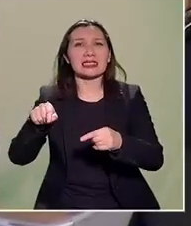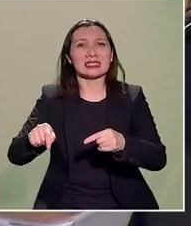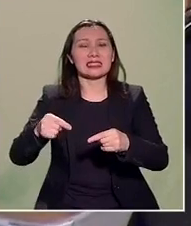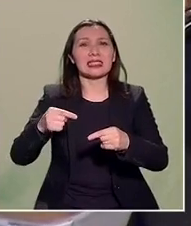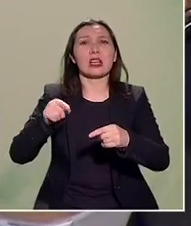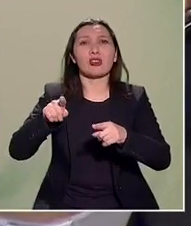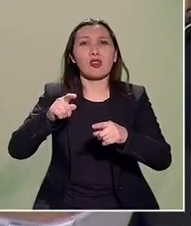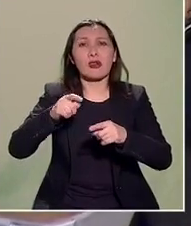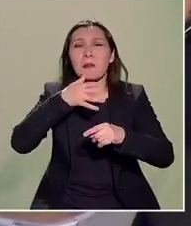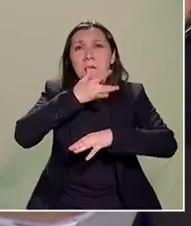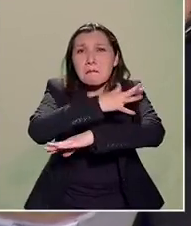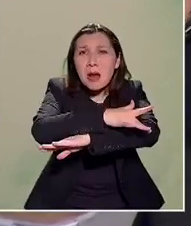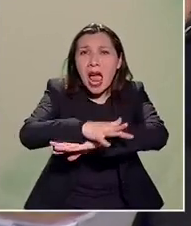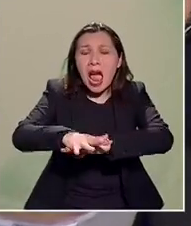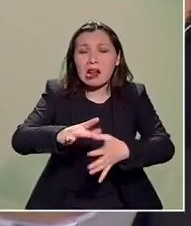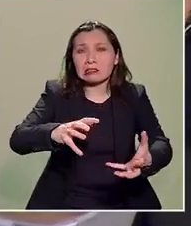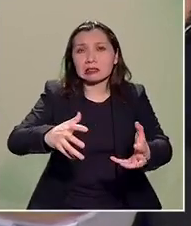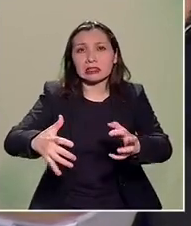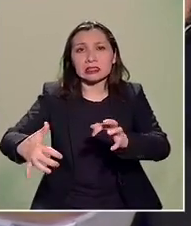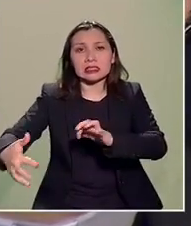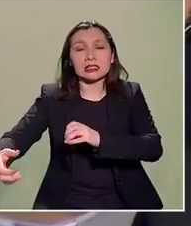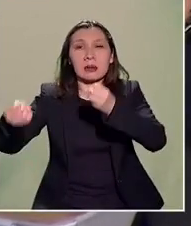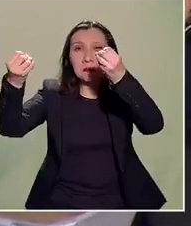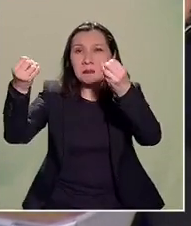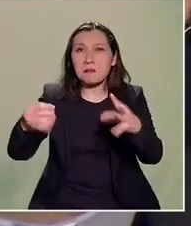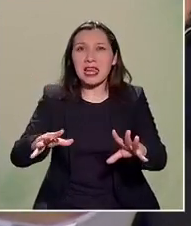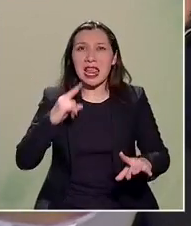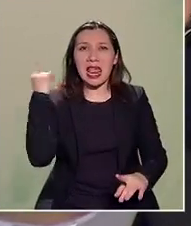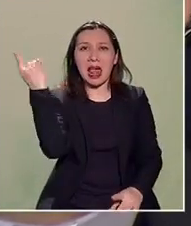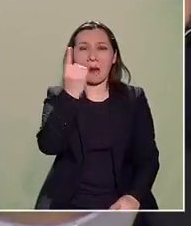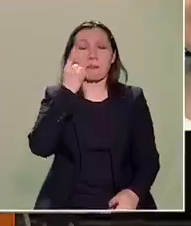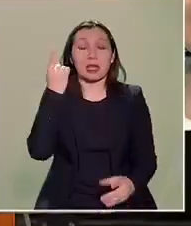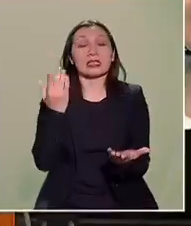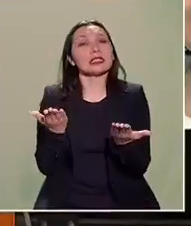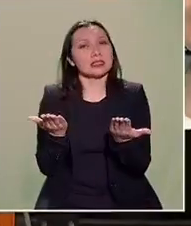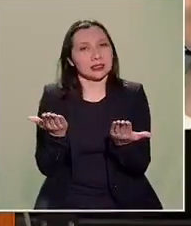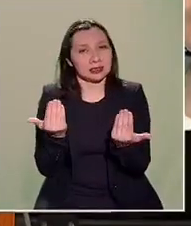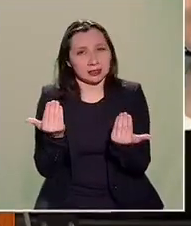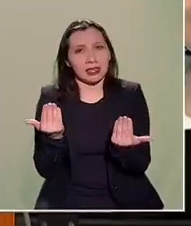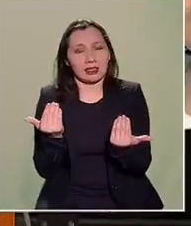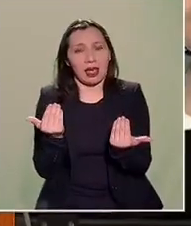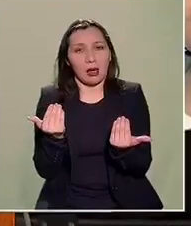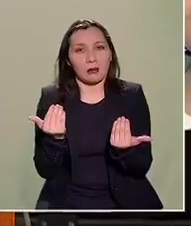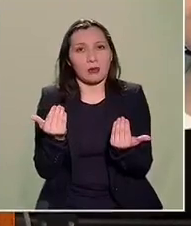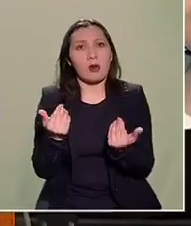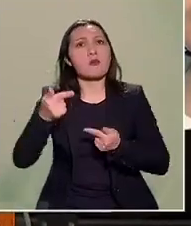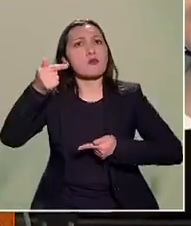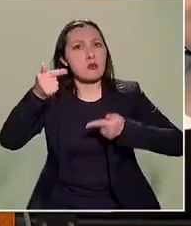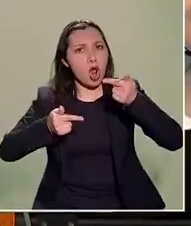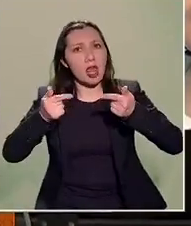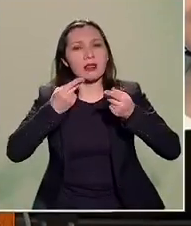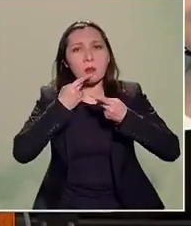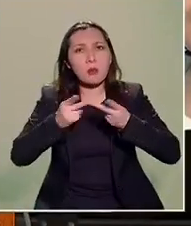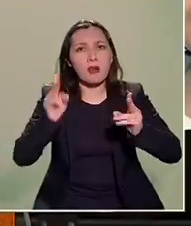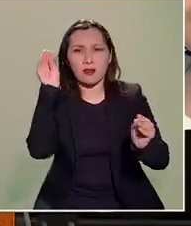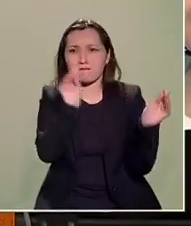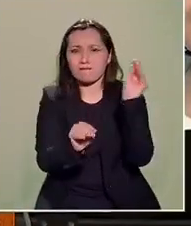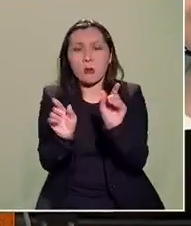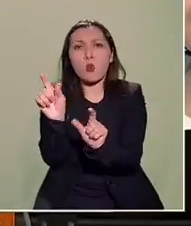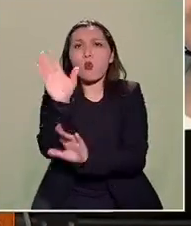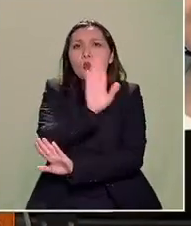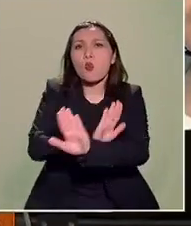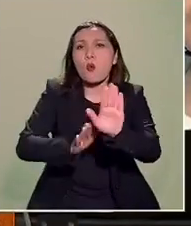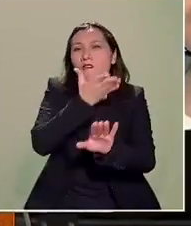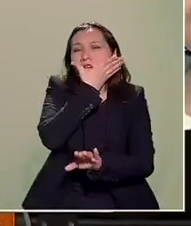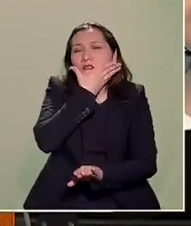nos hablan de un deterioro de nuestro ambiente necesitamos políticas públicas que protejan